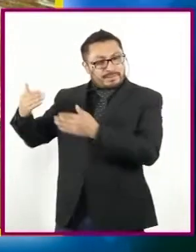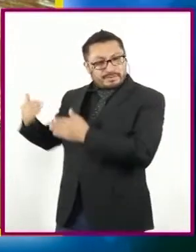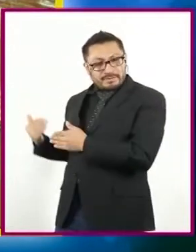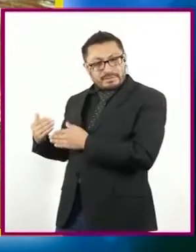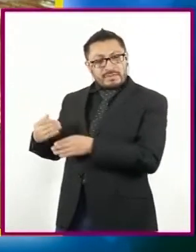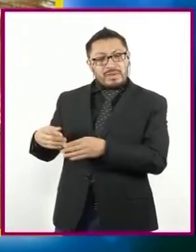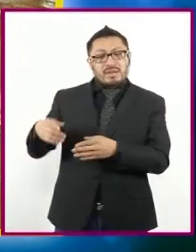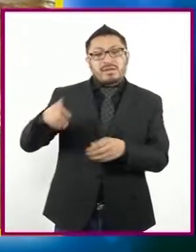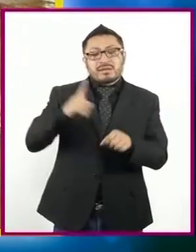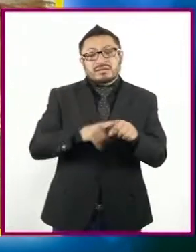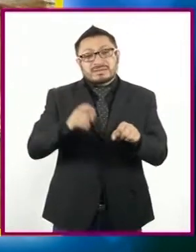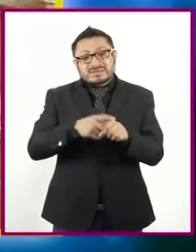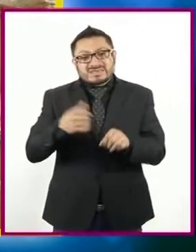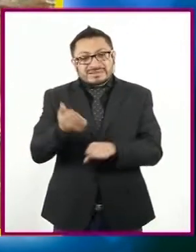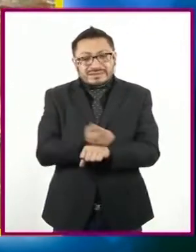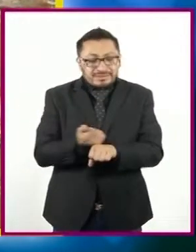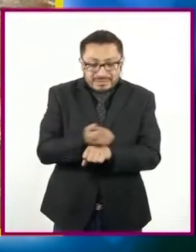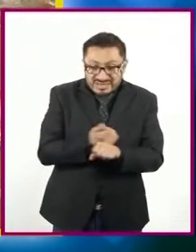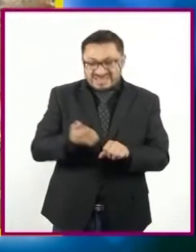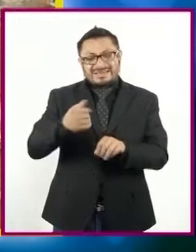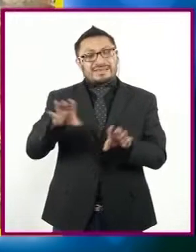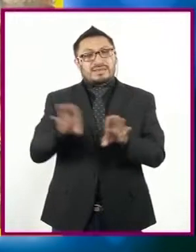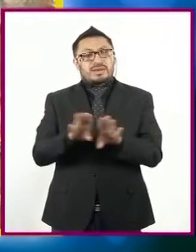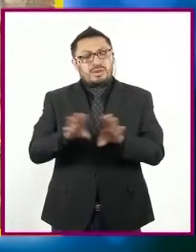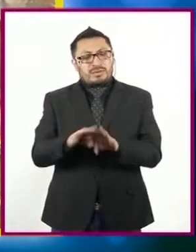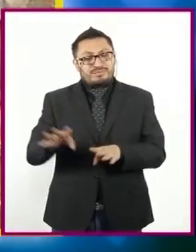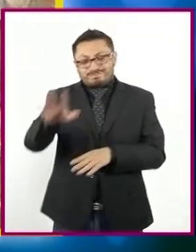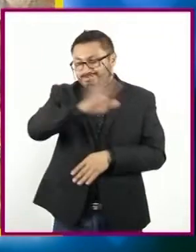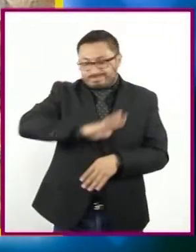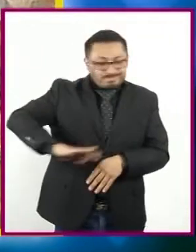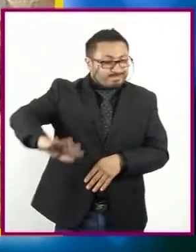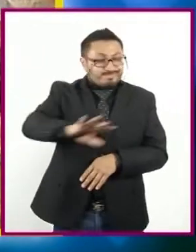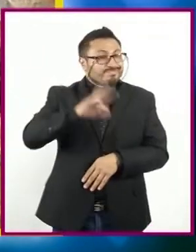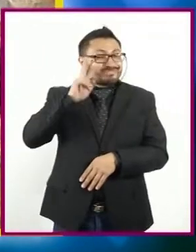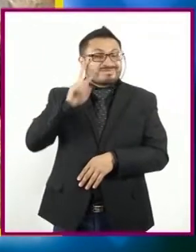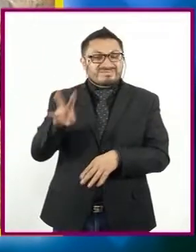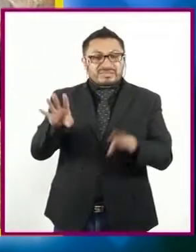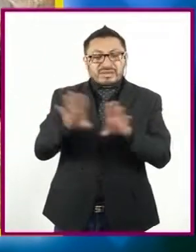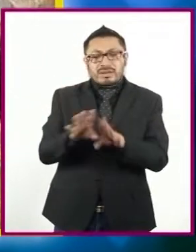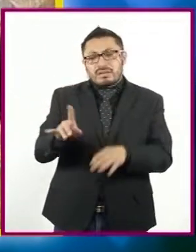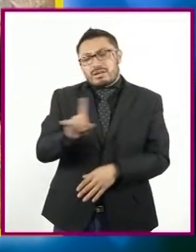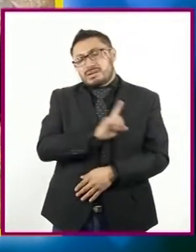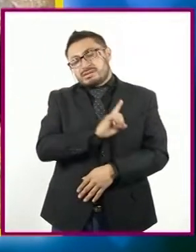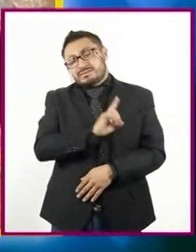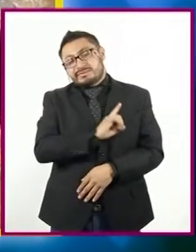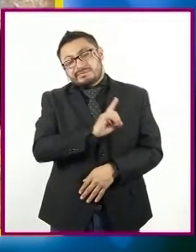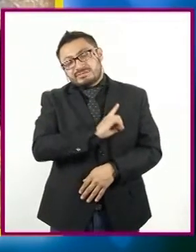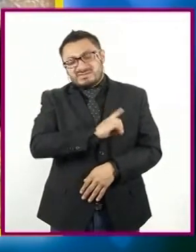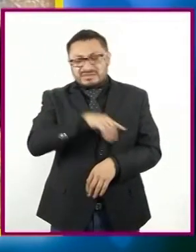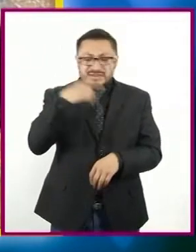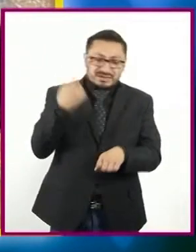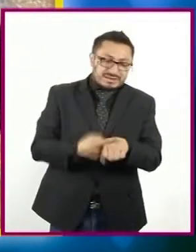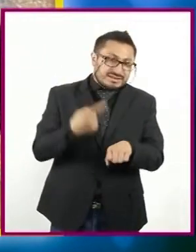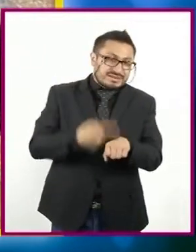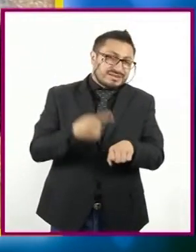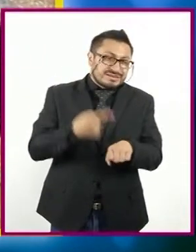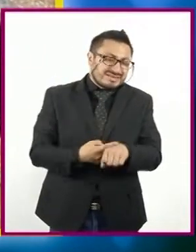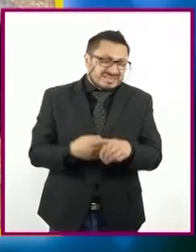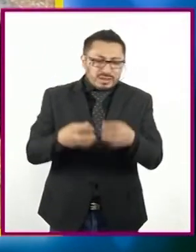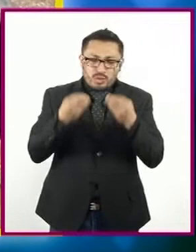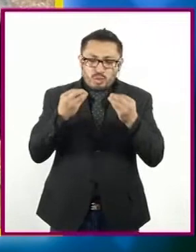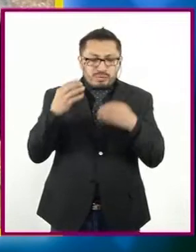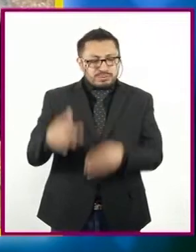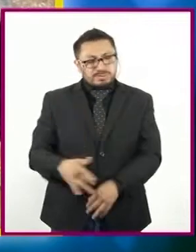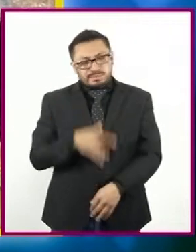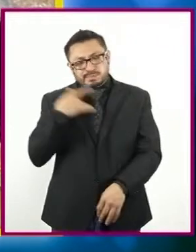Tonalidades amarillas y ocres lo envuelven todo, creando una sensación de aislamiento, de enfermedad, una mezcla de